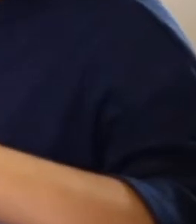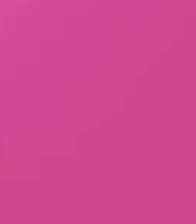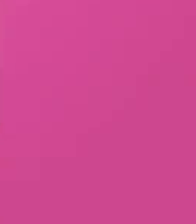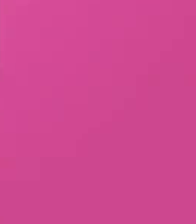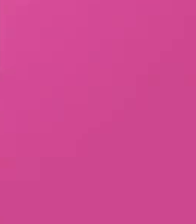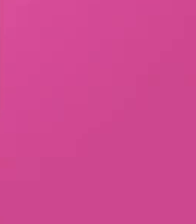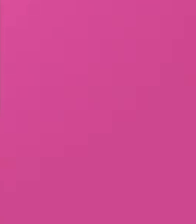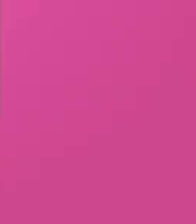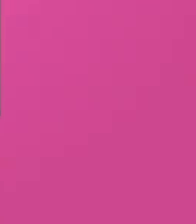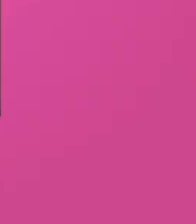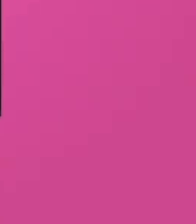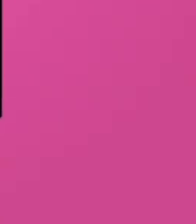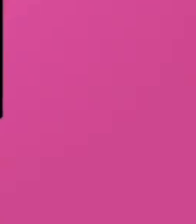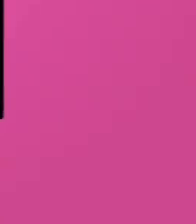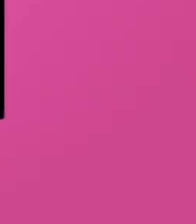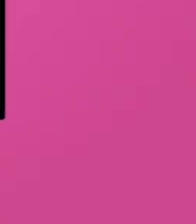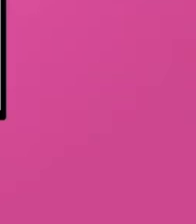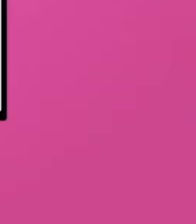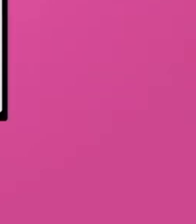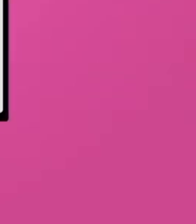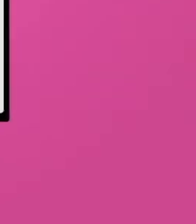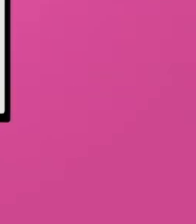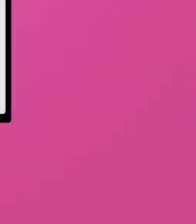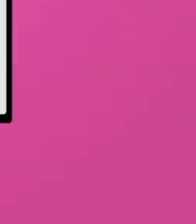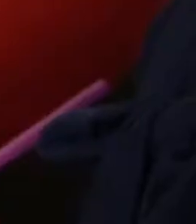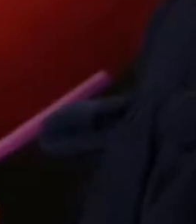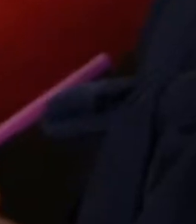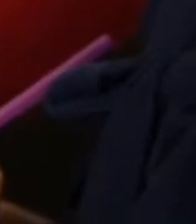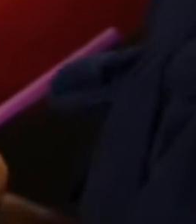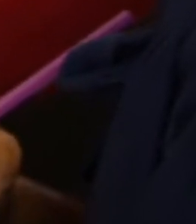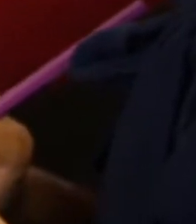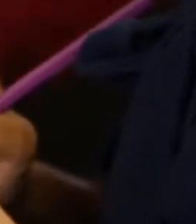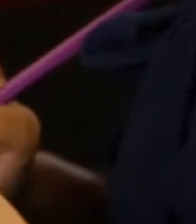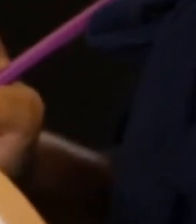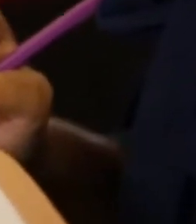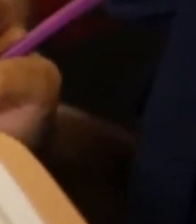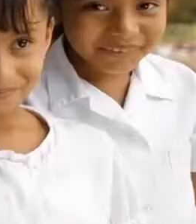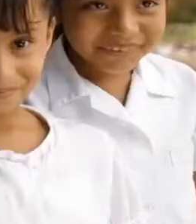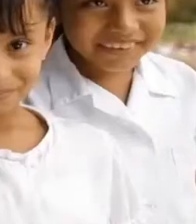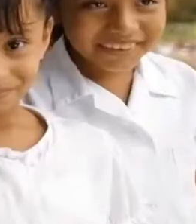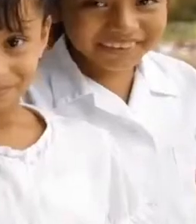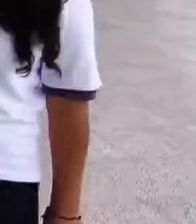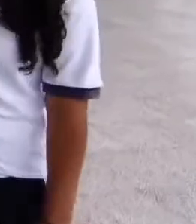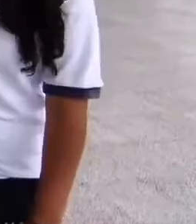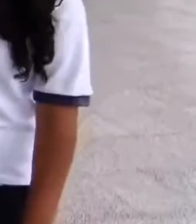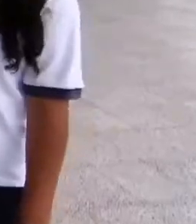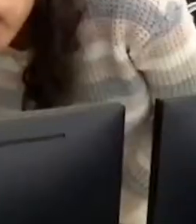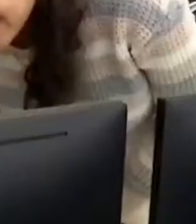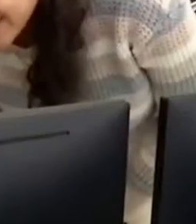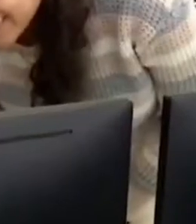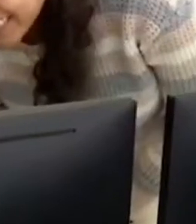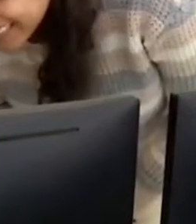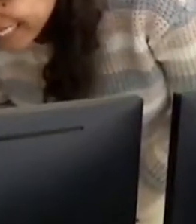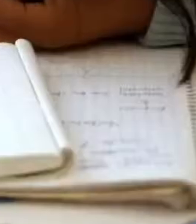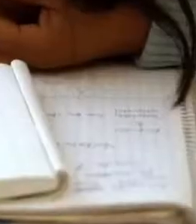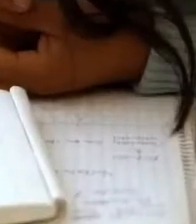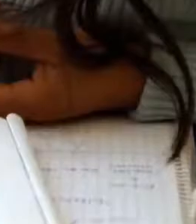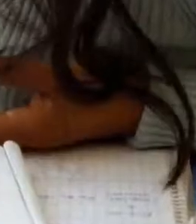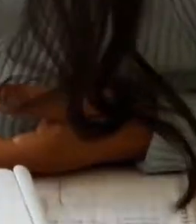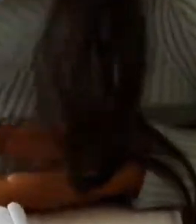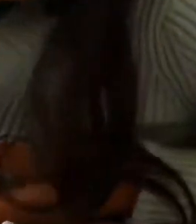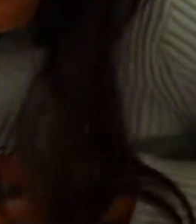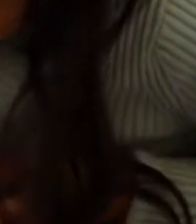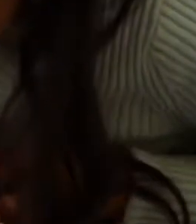tu televisión. Lunes a viernes desde las 8 de la mañana. Así, seguirás estudiando desde educación inicial hasta bachillerato,